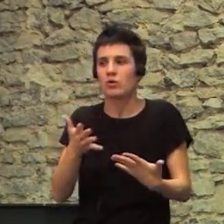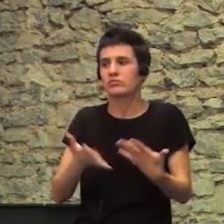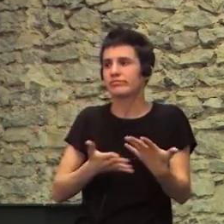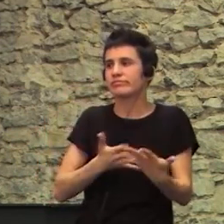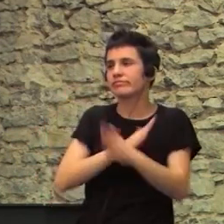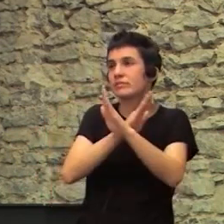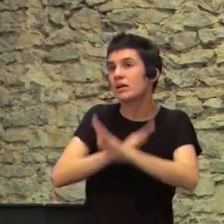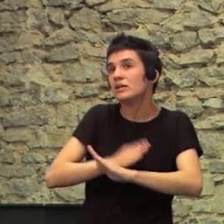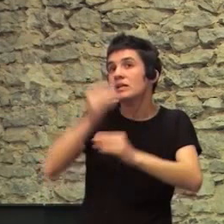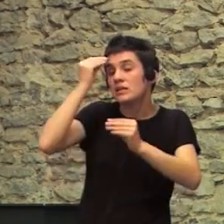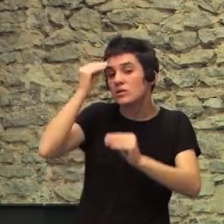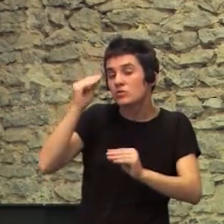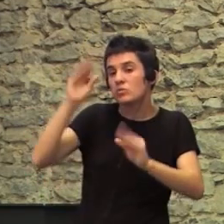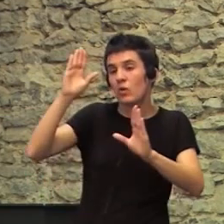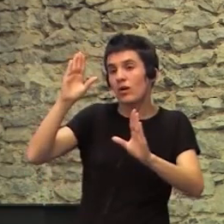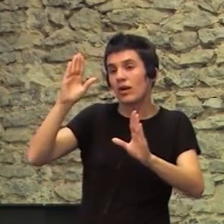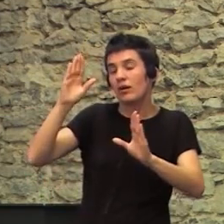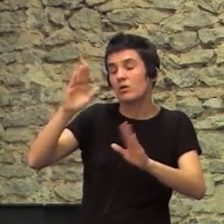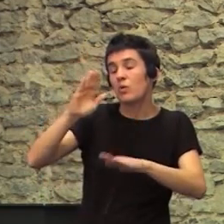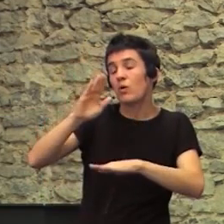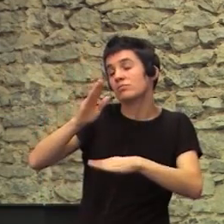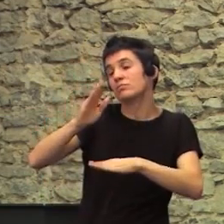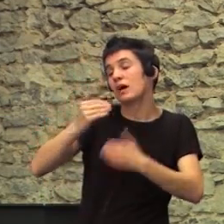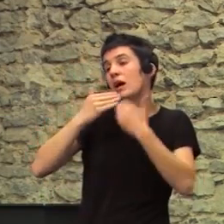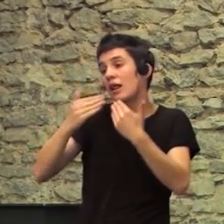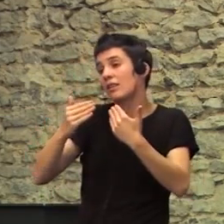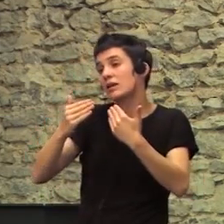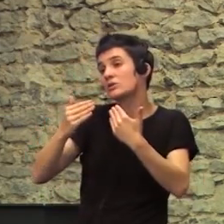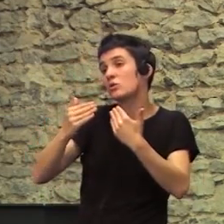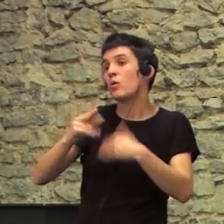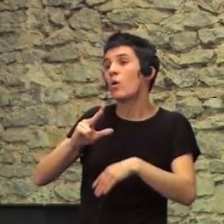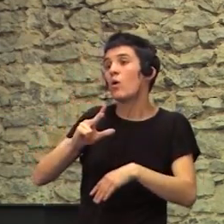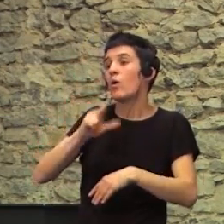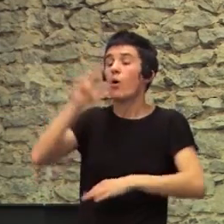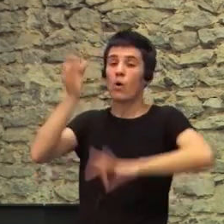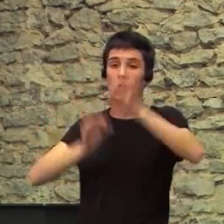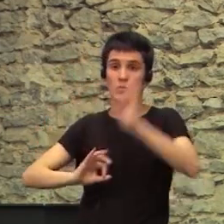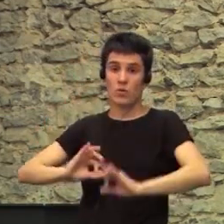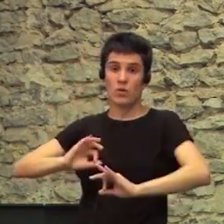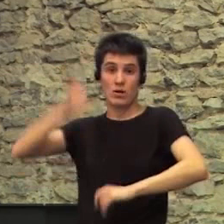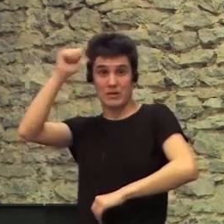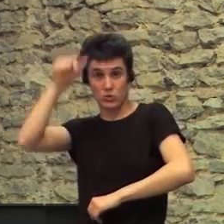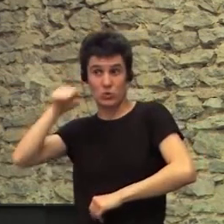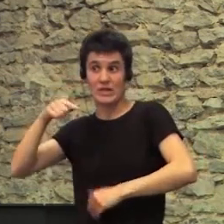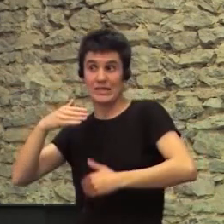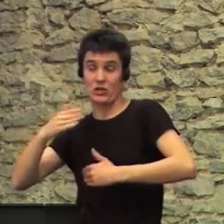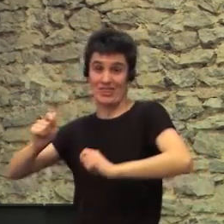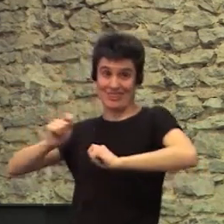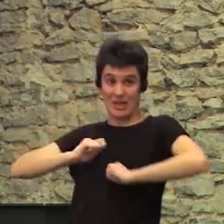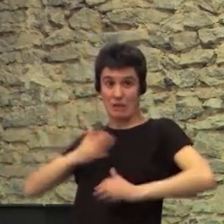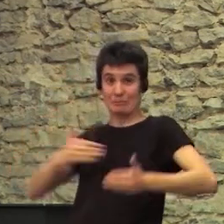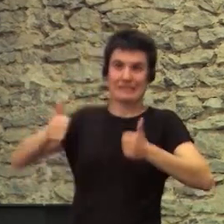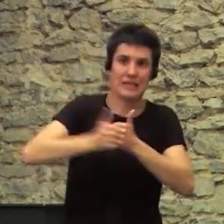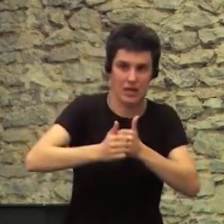se dice que está en la testosterona, en los andrógenos, ¿no? Se asume que está ahí. Entonces, no solo no tendría ventaja